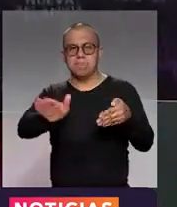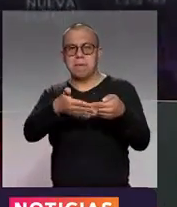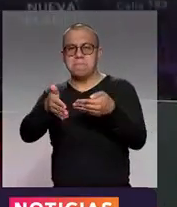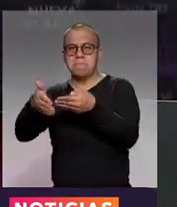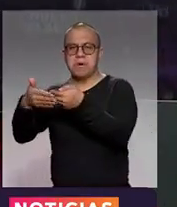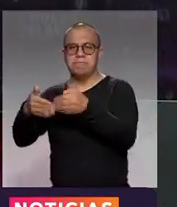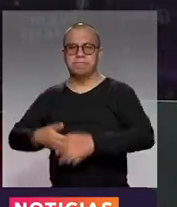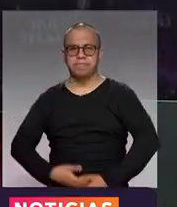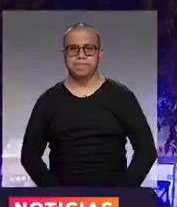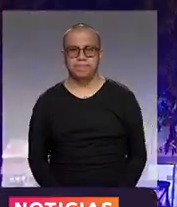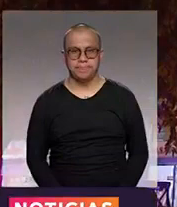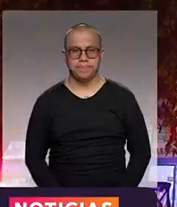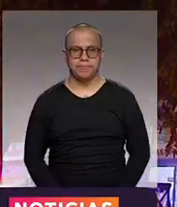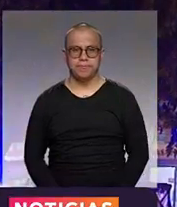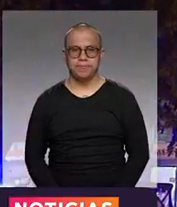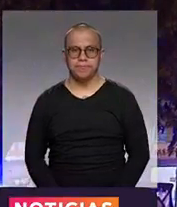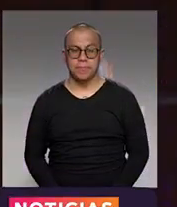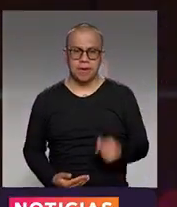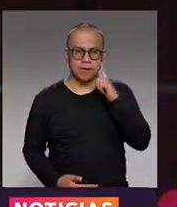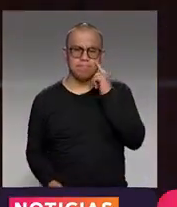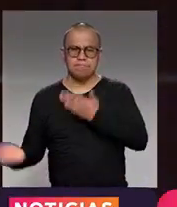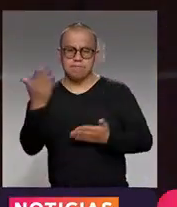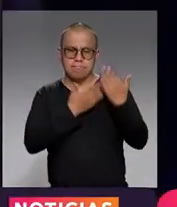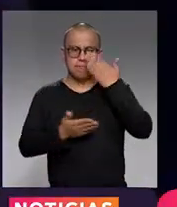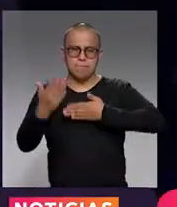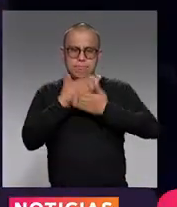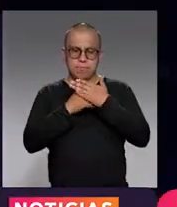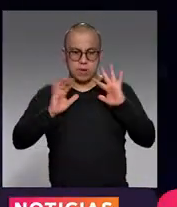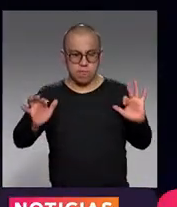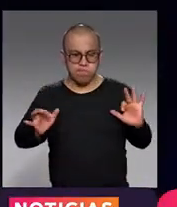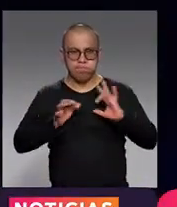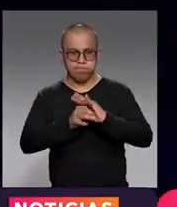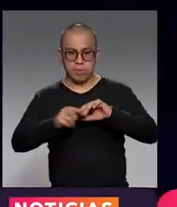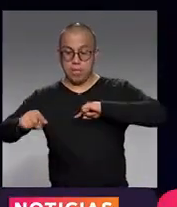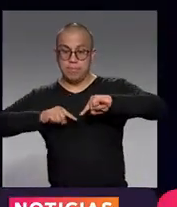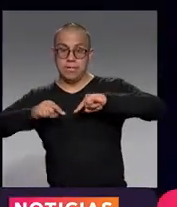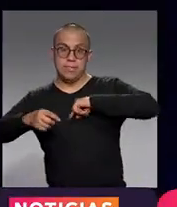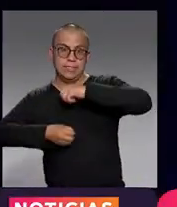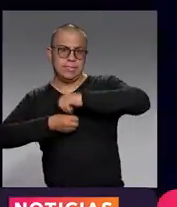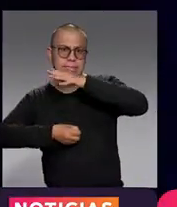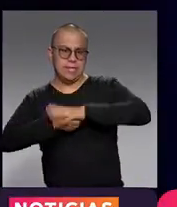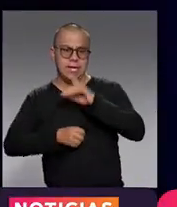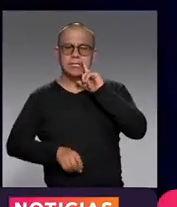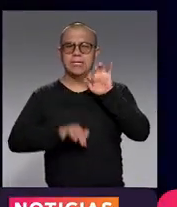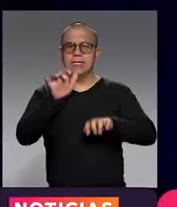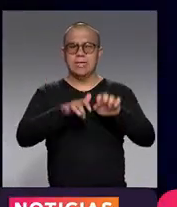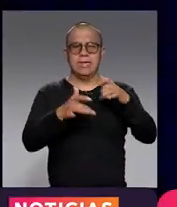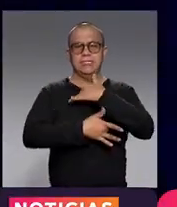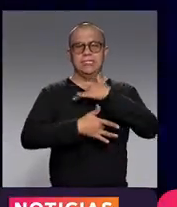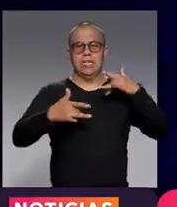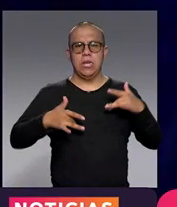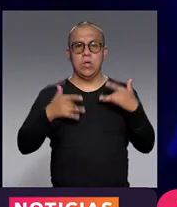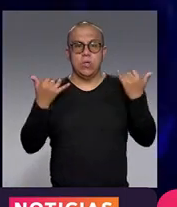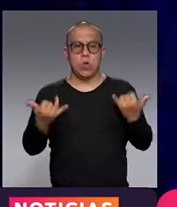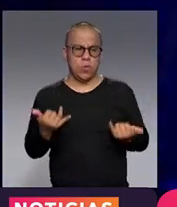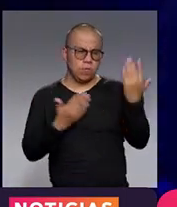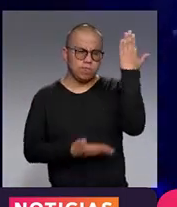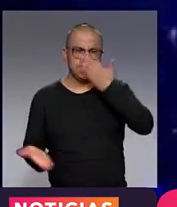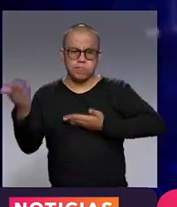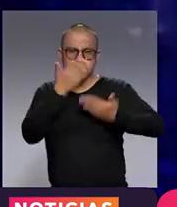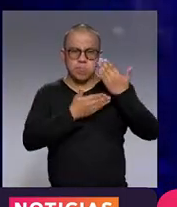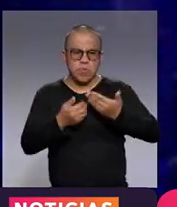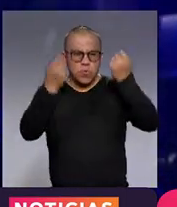pandemia. El piloto se hará de manera conjunta con la Administración Distrital y la Secretaría de Salud. Evaluará el